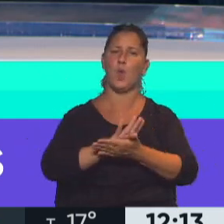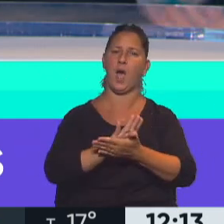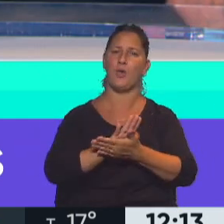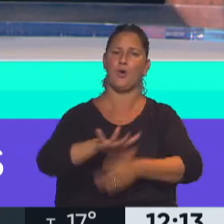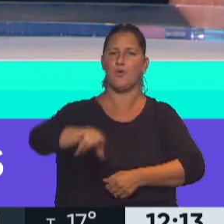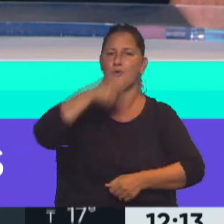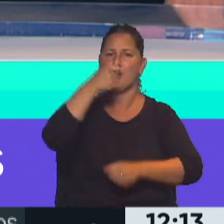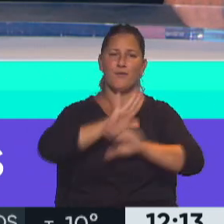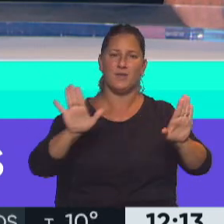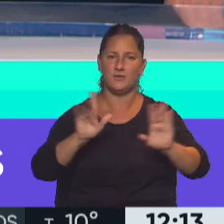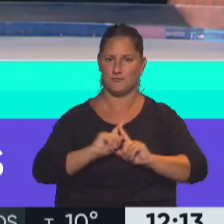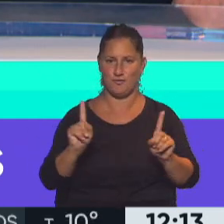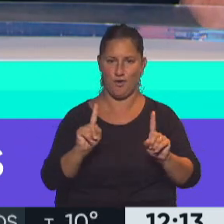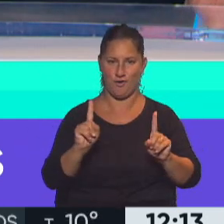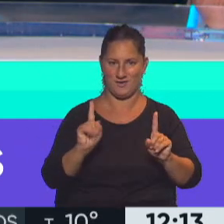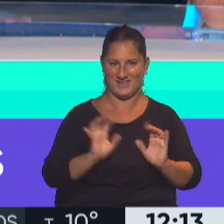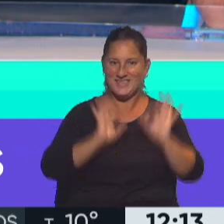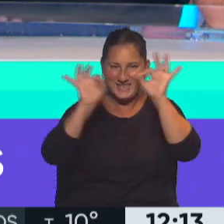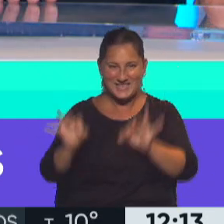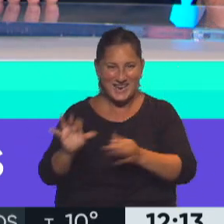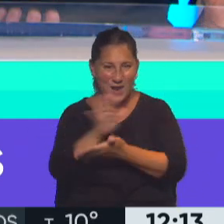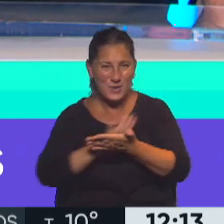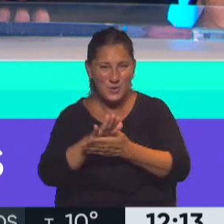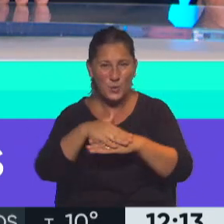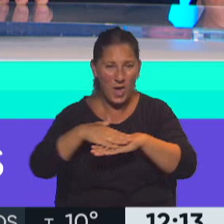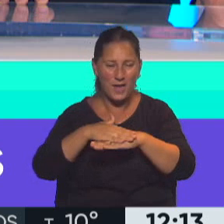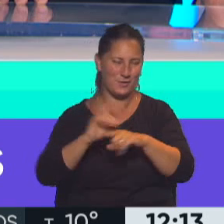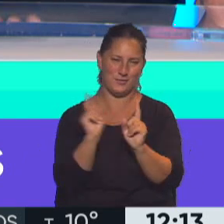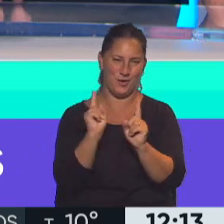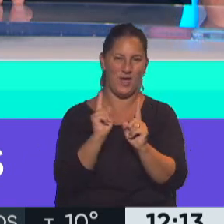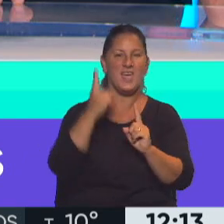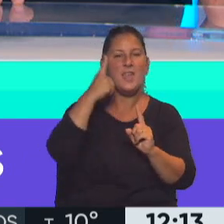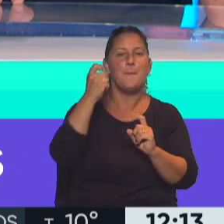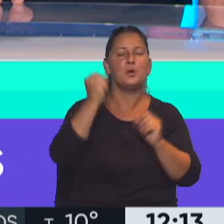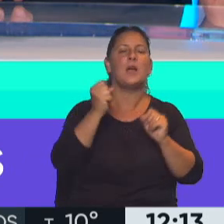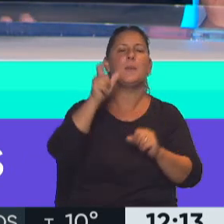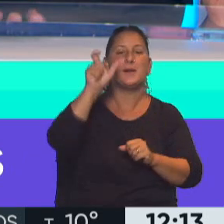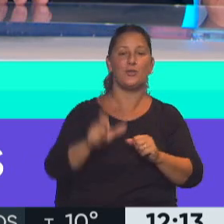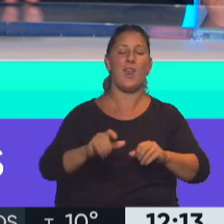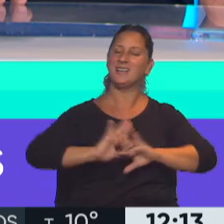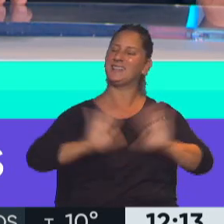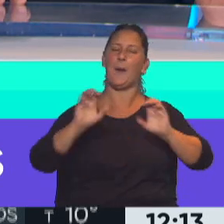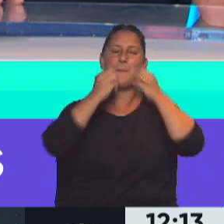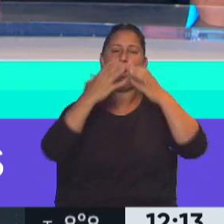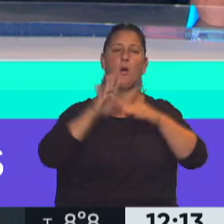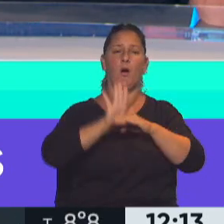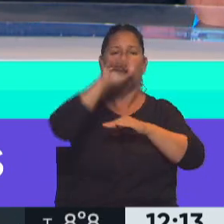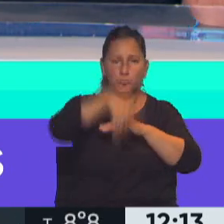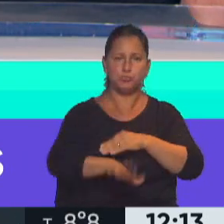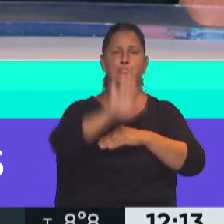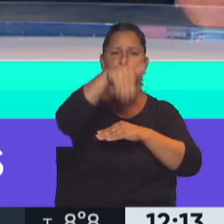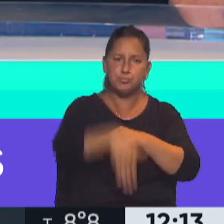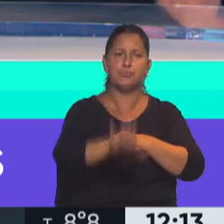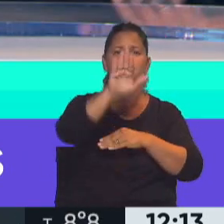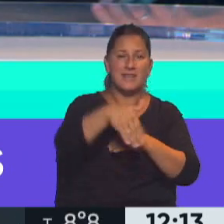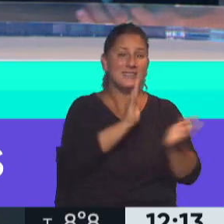O sea, tiene que venir curado. Entonces, la idea no, es entender que estos pacientes tienen recaídas y que el tratamiento llevará muchos años y